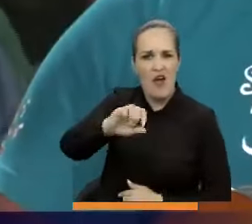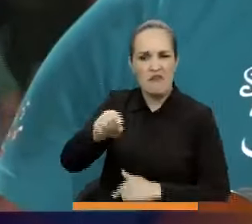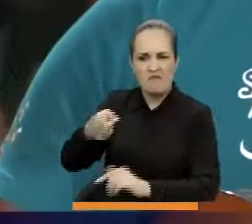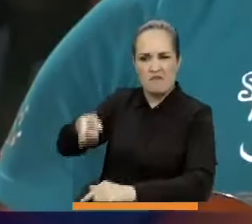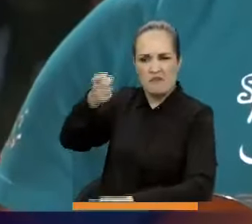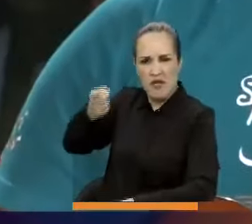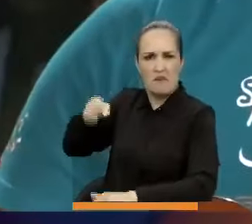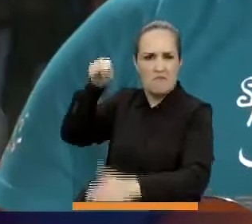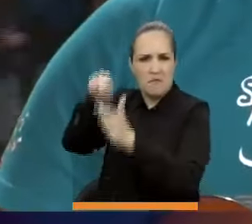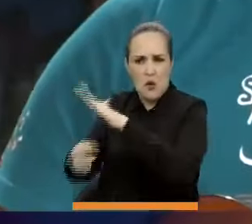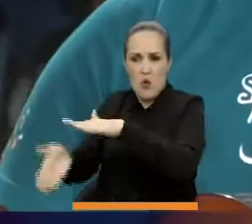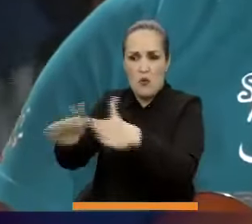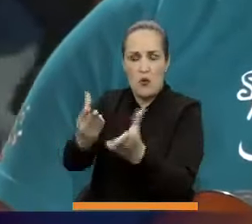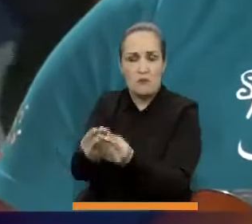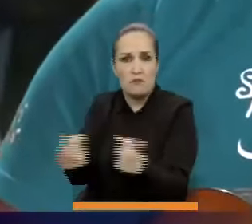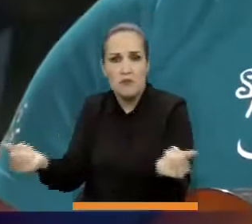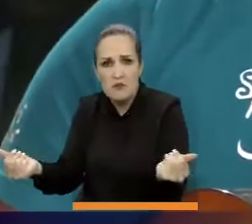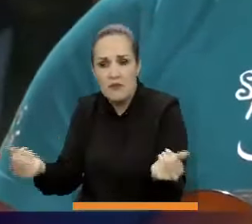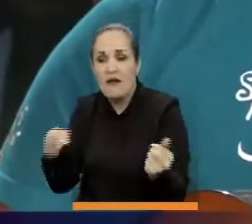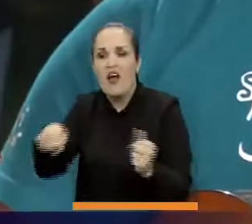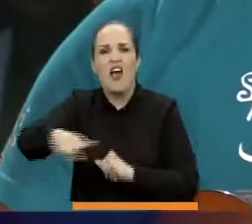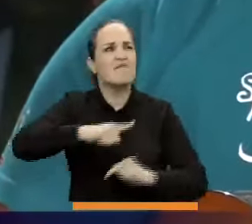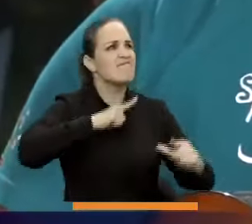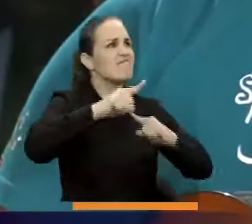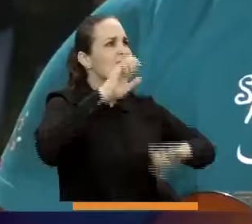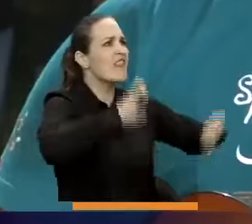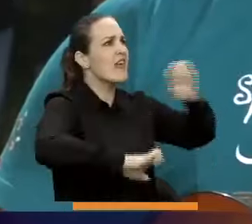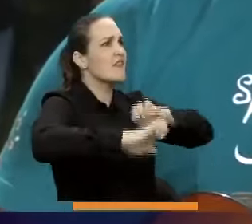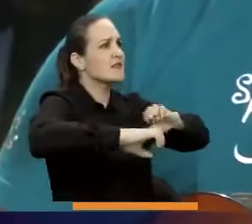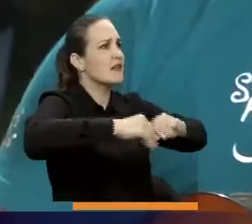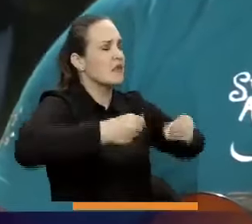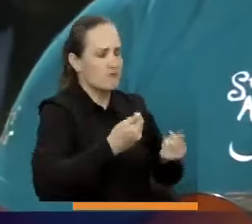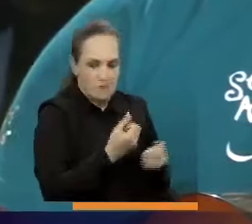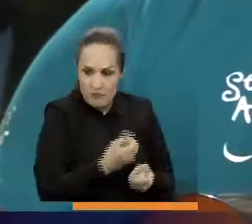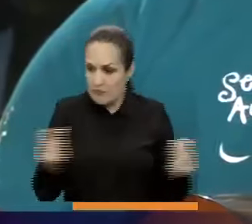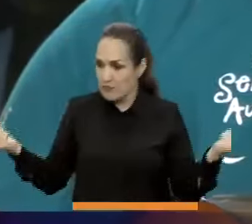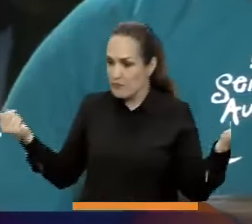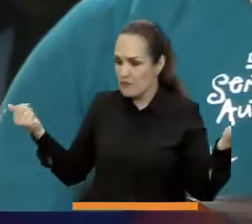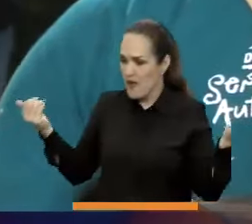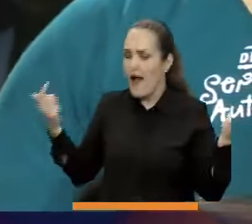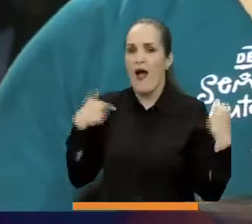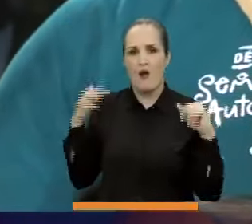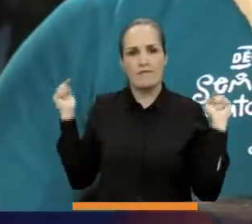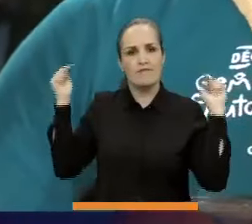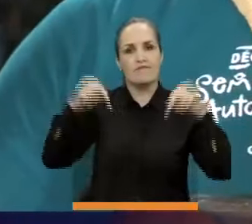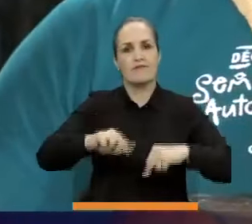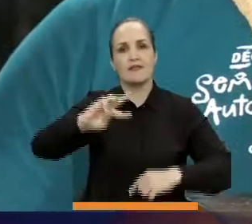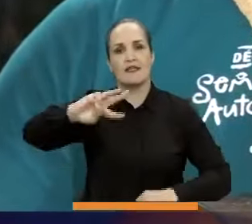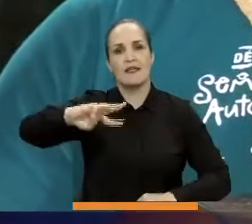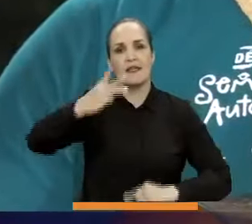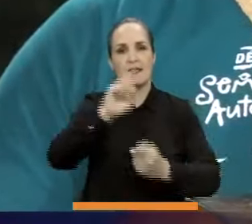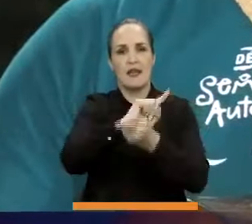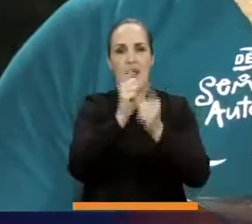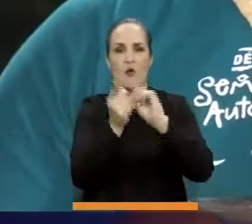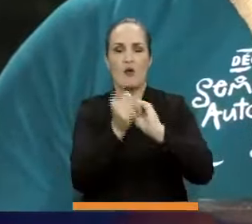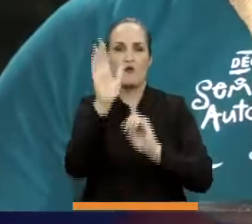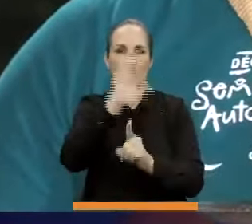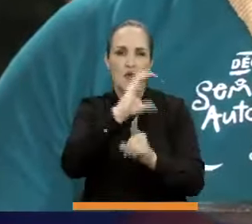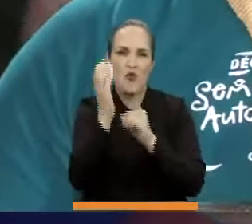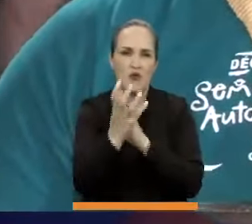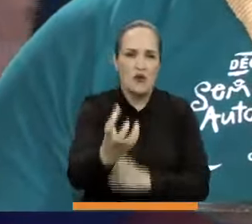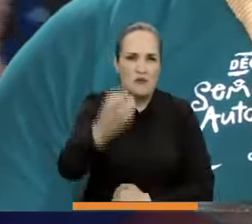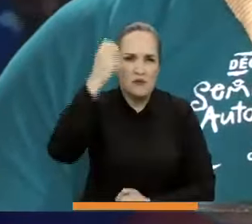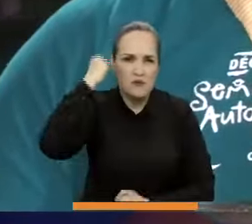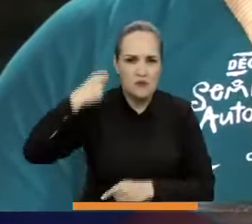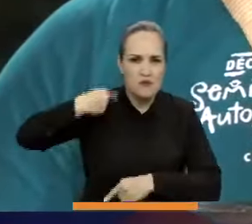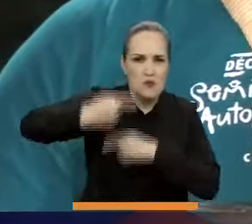asesinados, desaparecidos por defender la tierra, la vida y el territorio. Es que se realiza también este tercer encuentro de juegos ancestrales. Mañana será